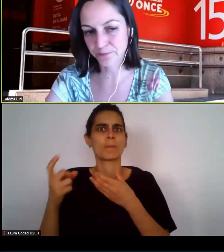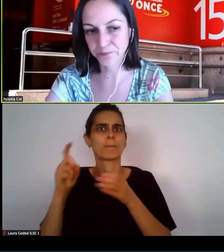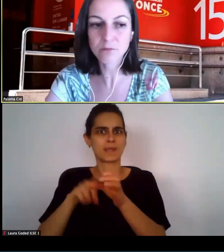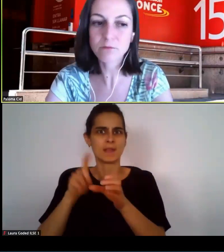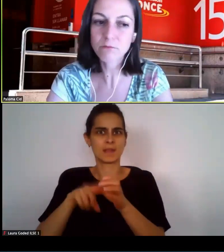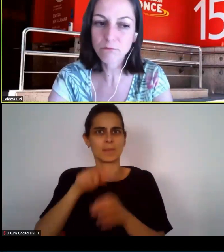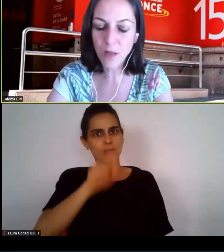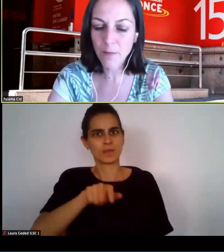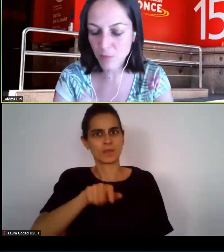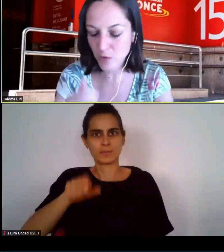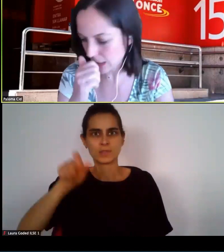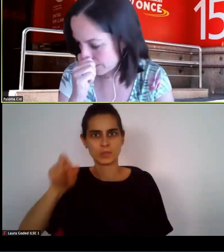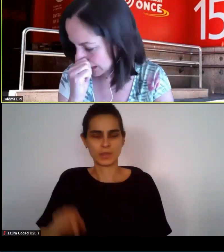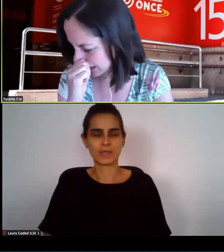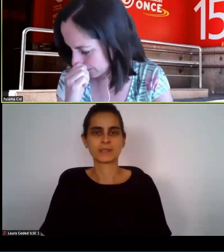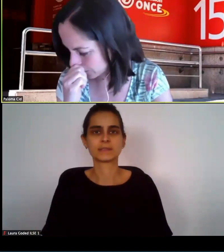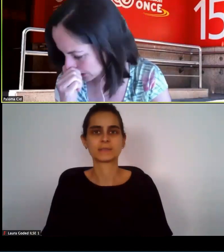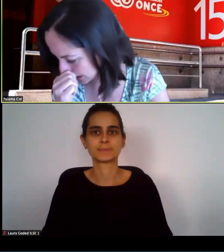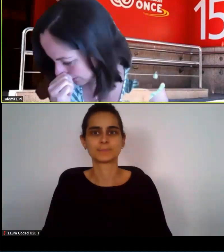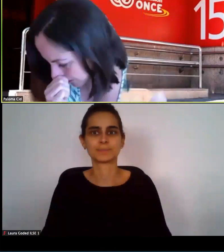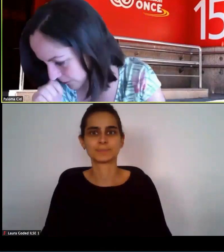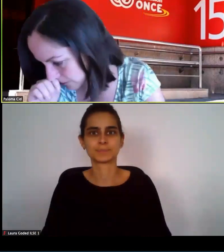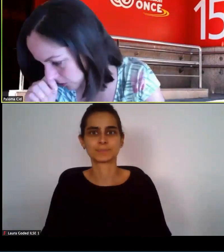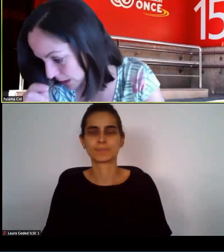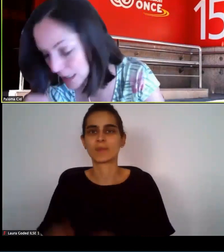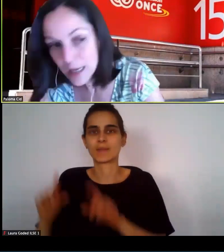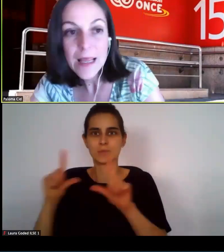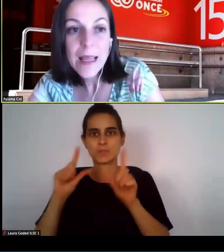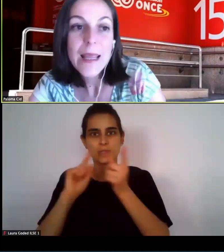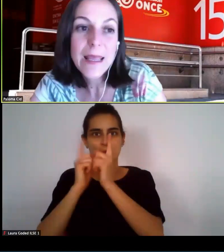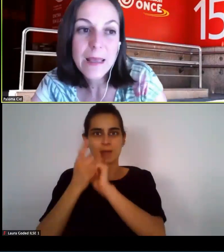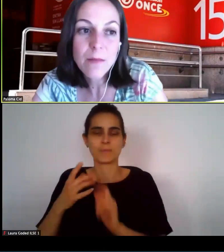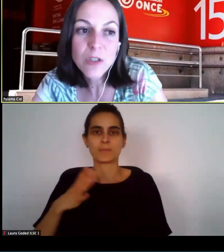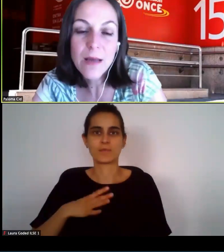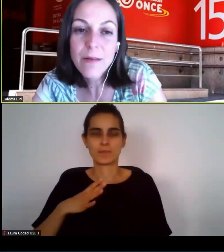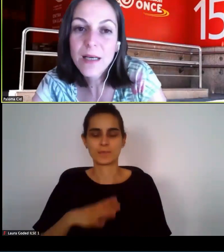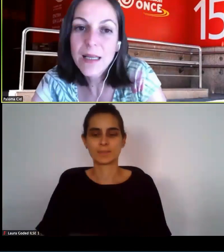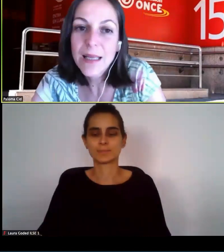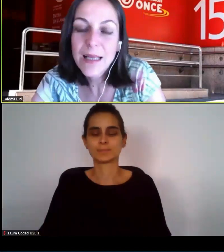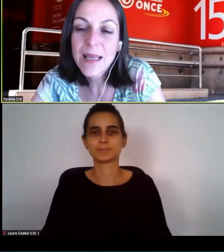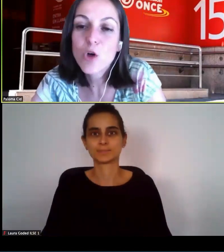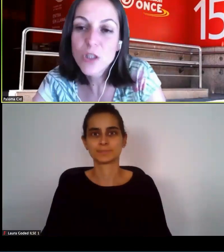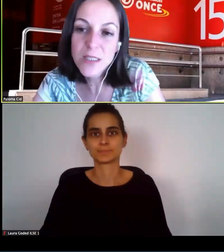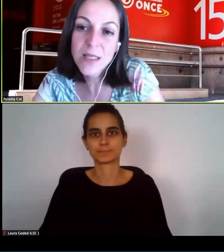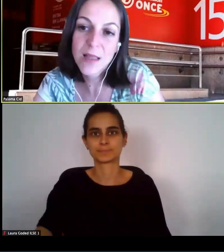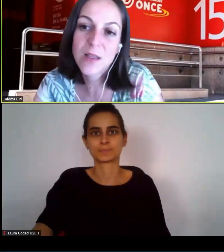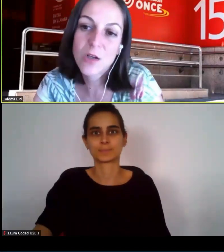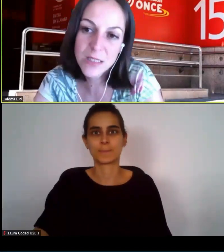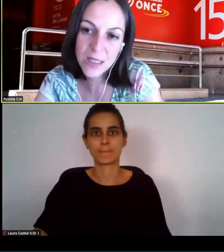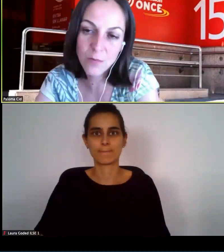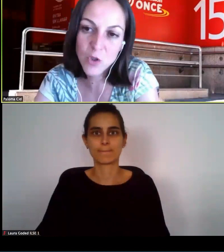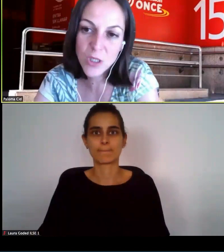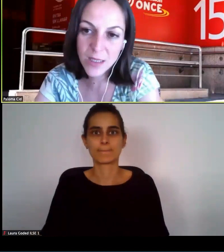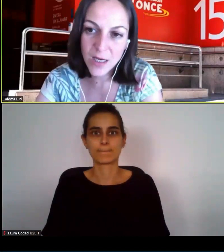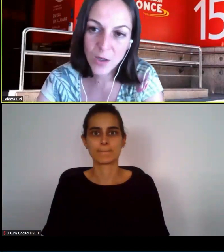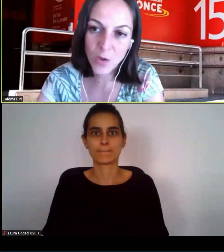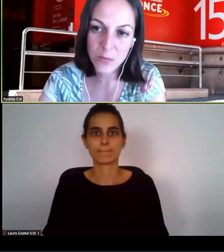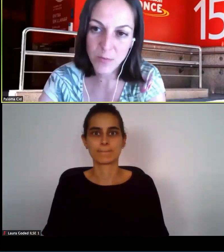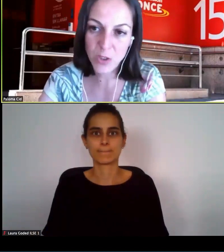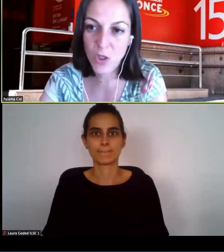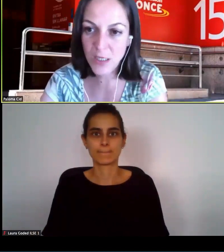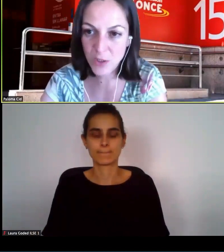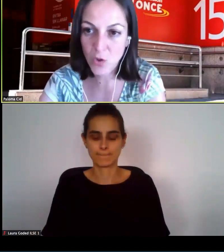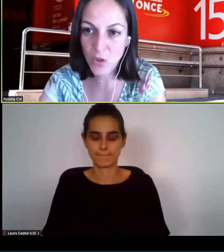personas. Vamos a cambiar de diapositiva, por favor, y vamos a ver qué consideraciones tenemos que tener con